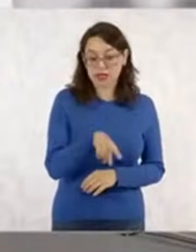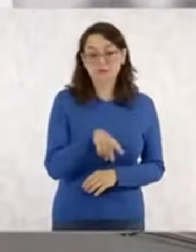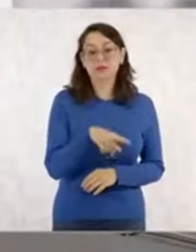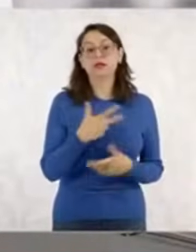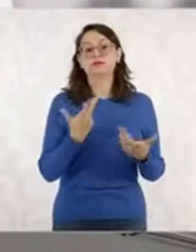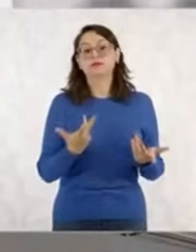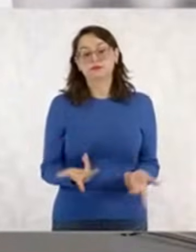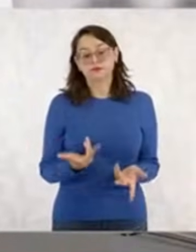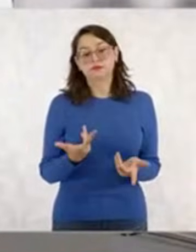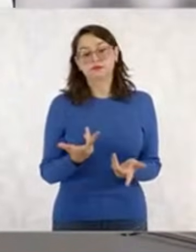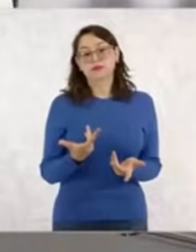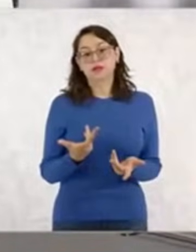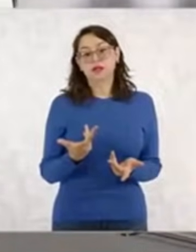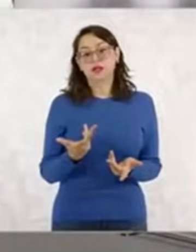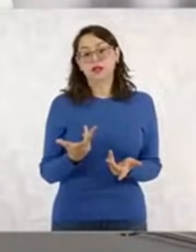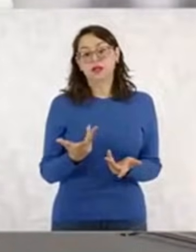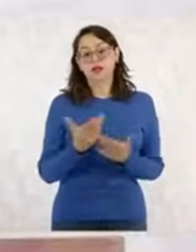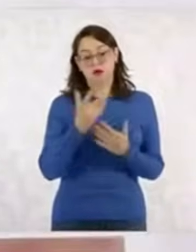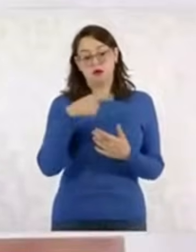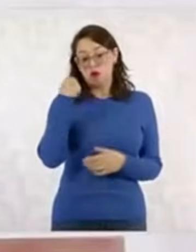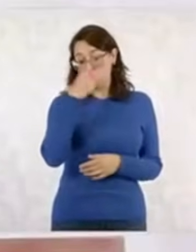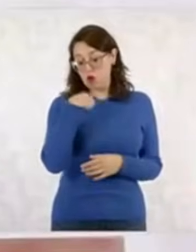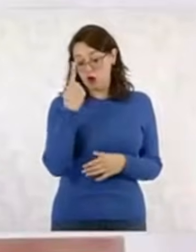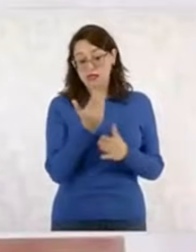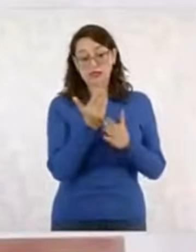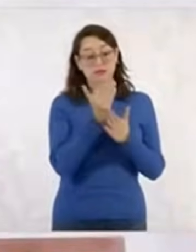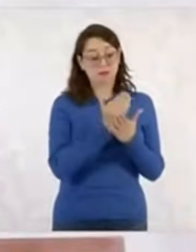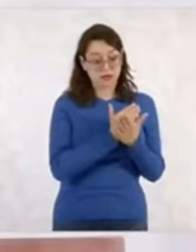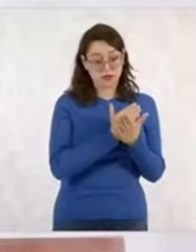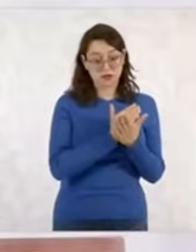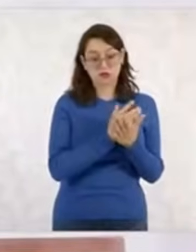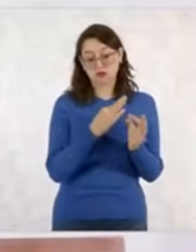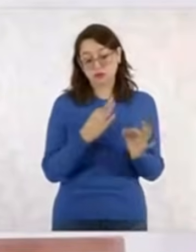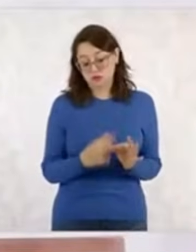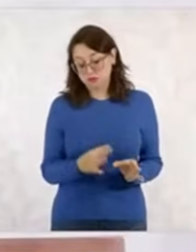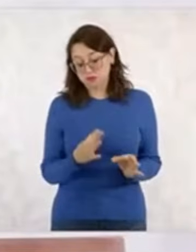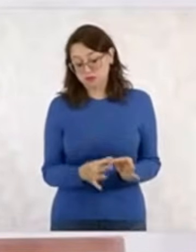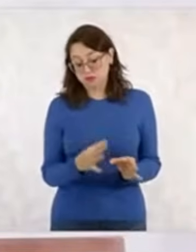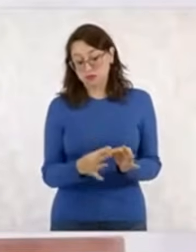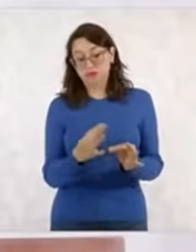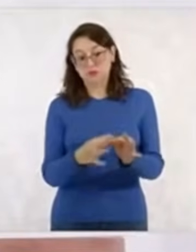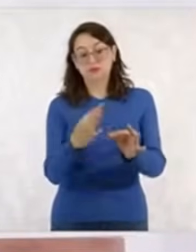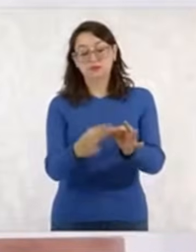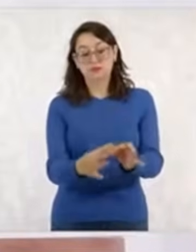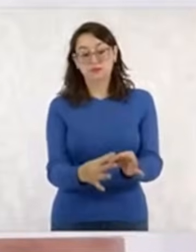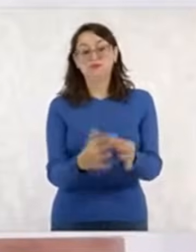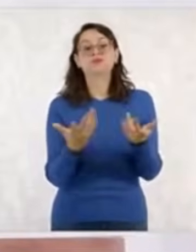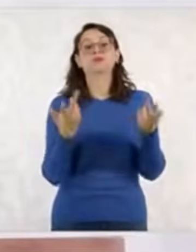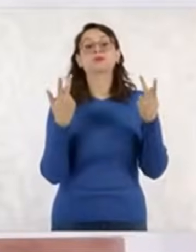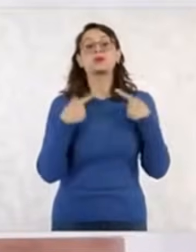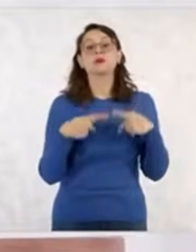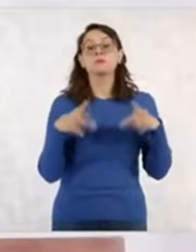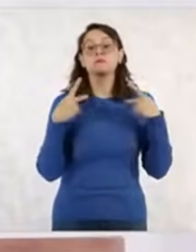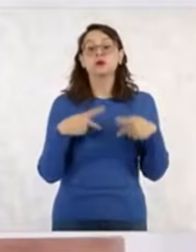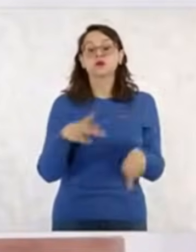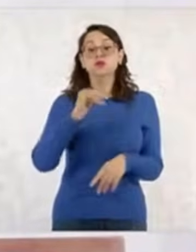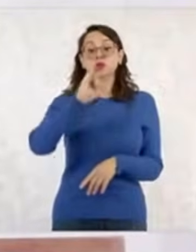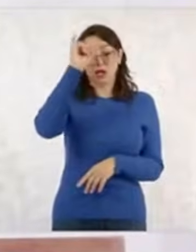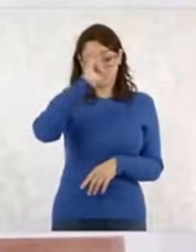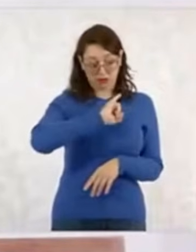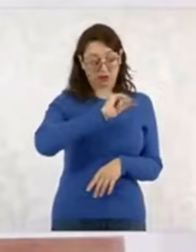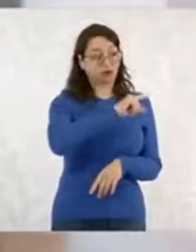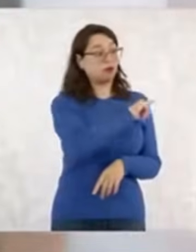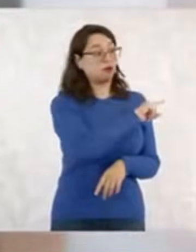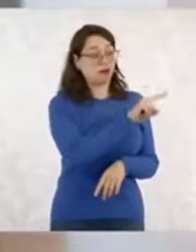dar seguimiento a la implementación de la reducción, así como verificar su ejecución, se establece la obligación de las personas empleadoras de